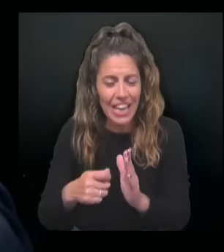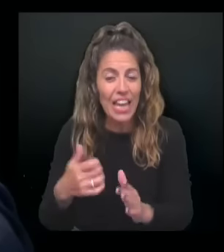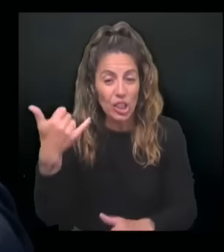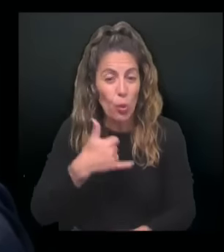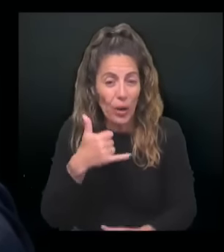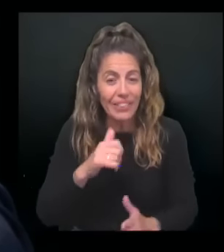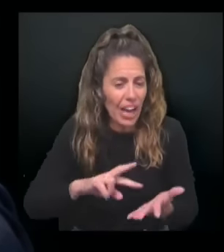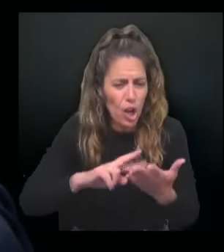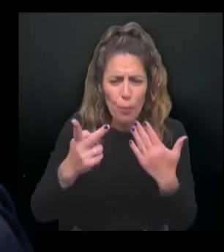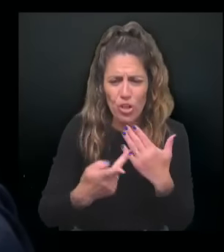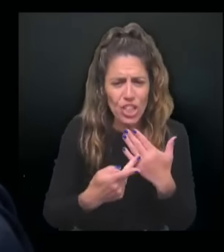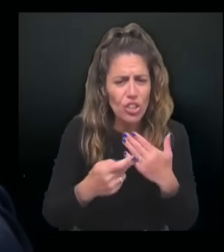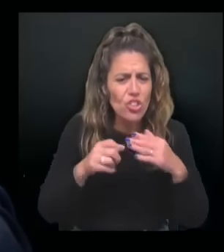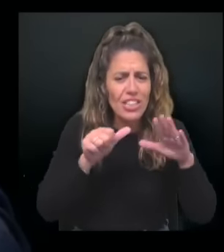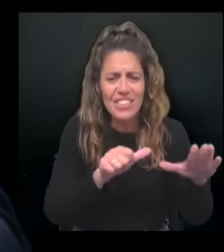de